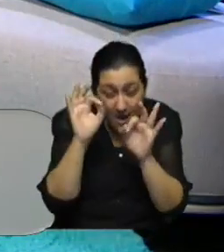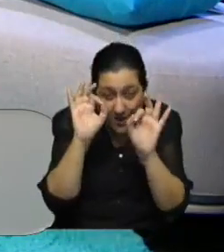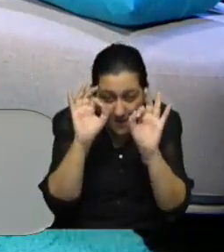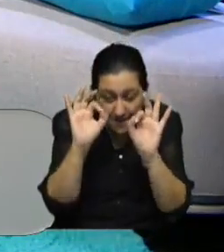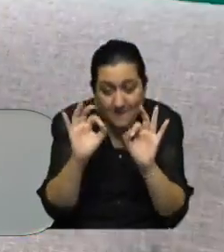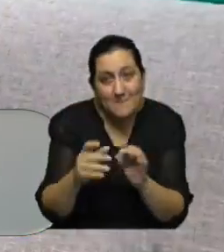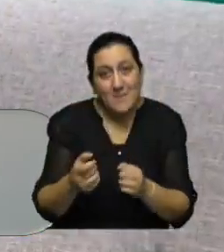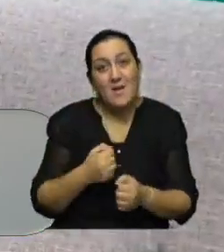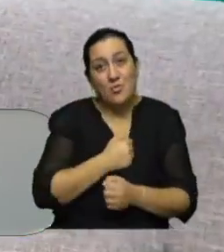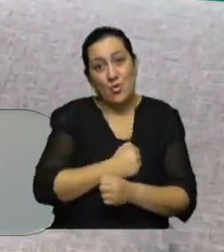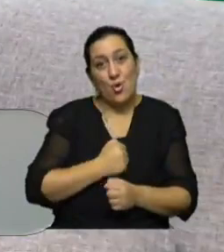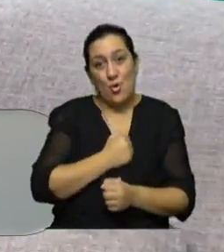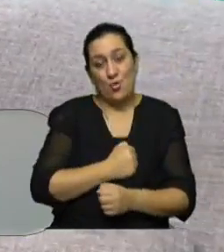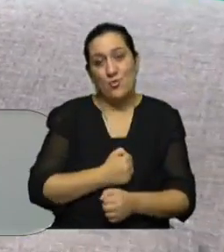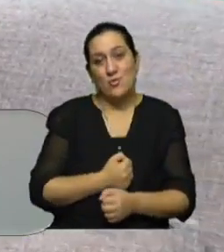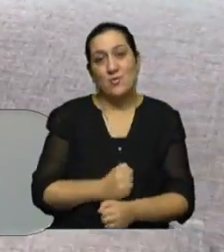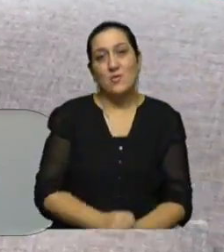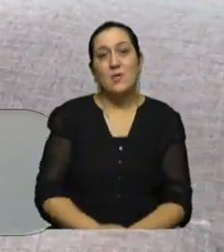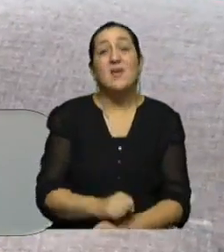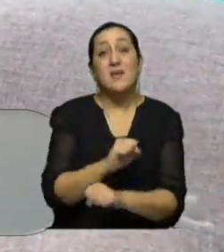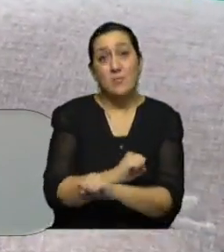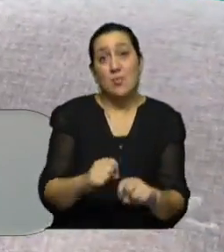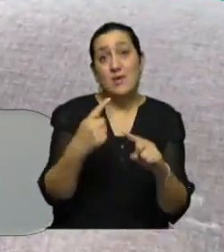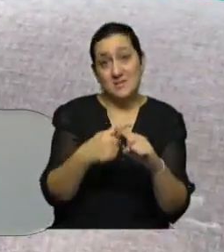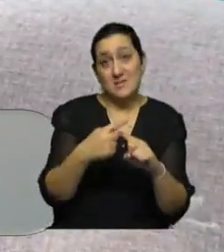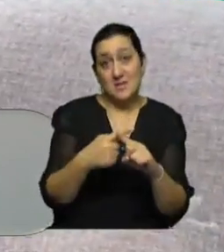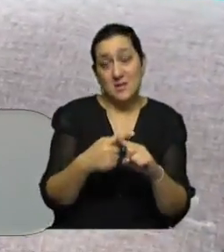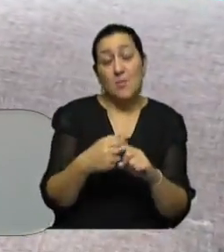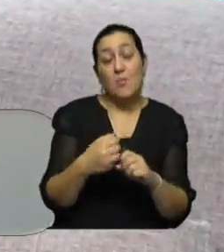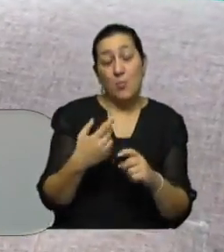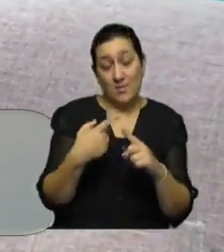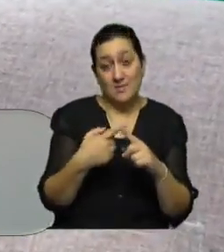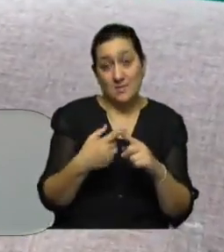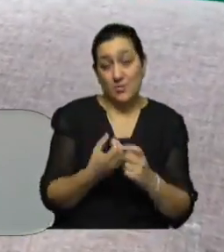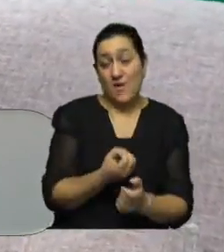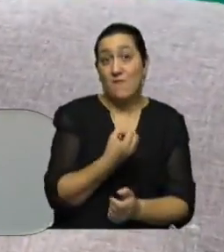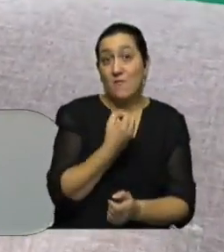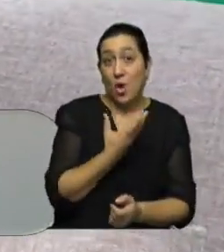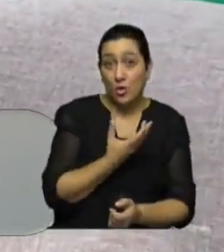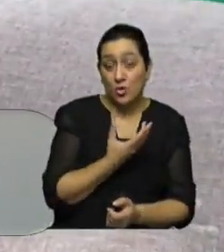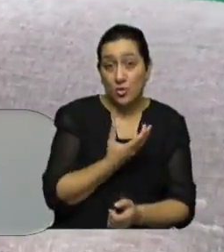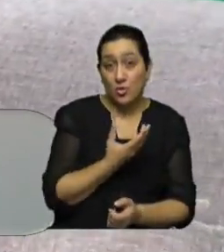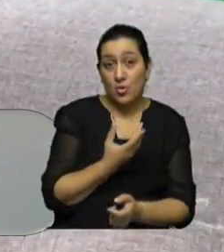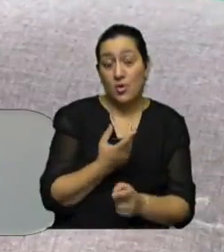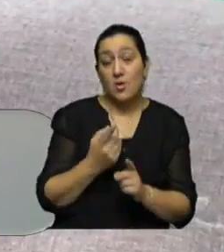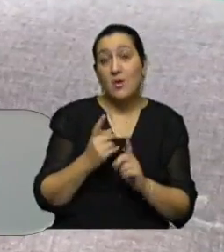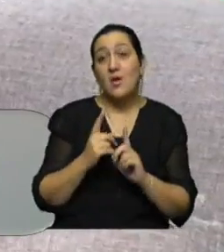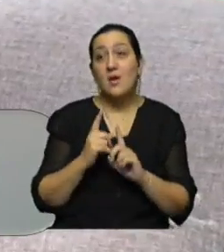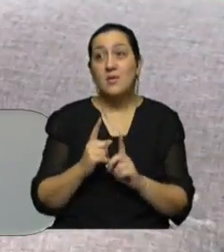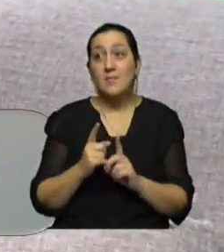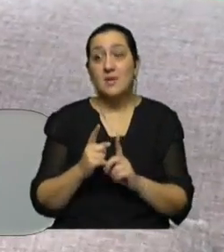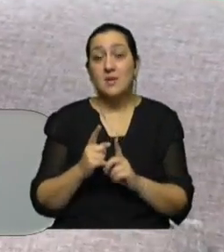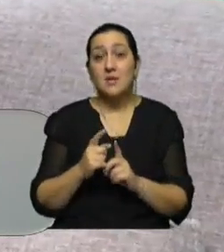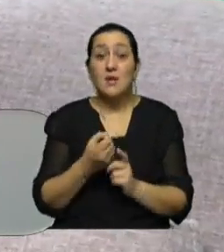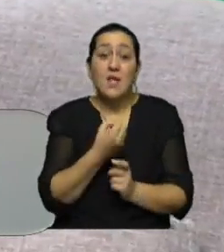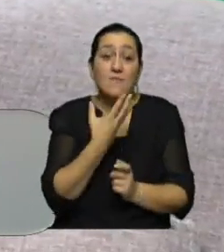florece en el dolor. Y creo que puede coexistir las dos cosas, ¿no? Ser una flor, porque yo me considero como una flor. Sos. Y a su vez, estar